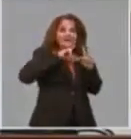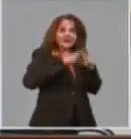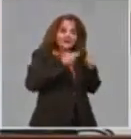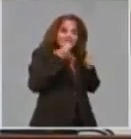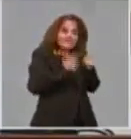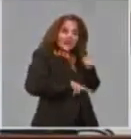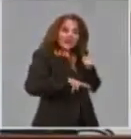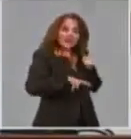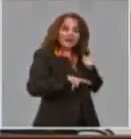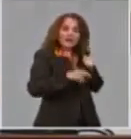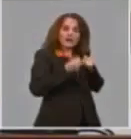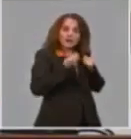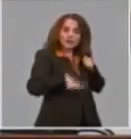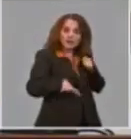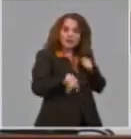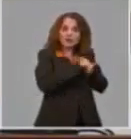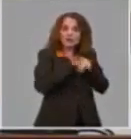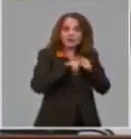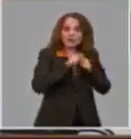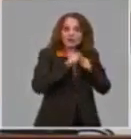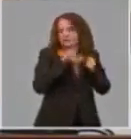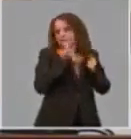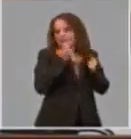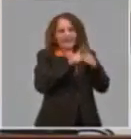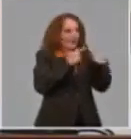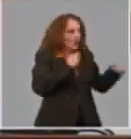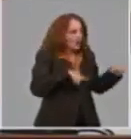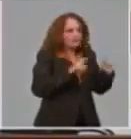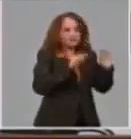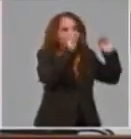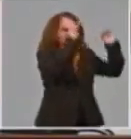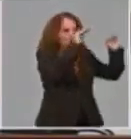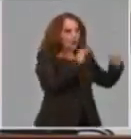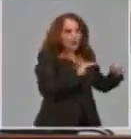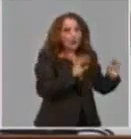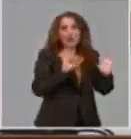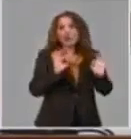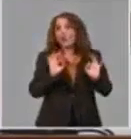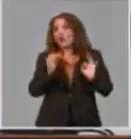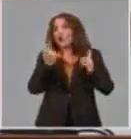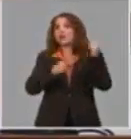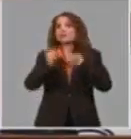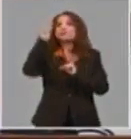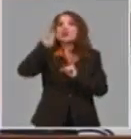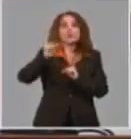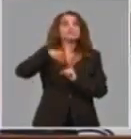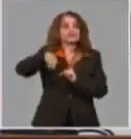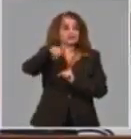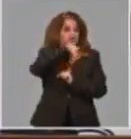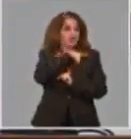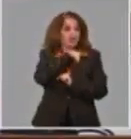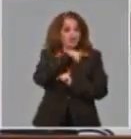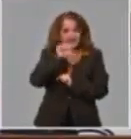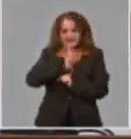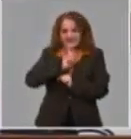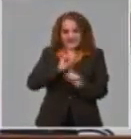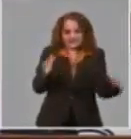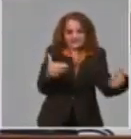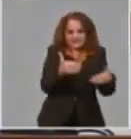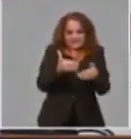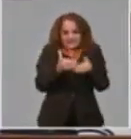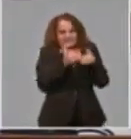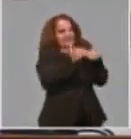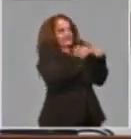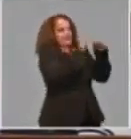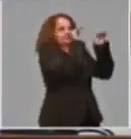hacer un negocio con eso, lucrar con eso, o para facilitar que los compradores que representan a personas estas acaparadoras y que hacen